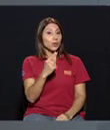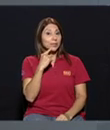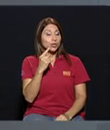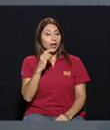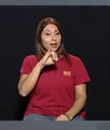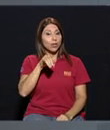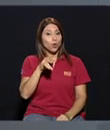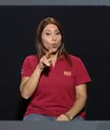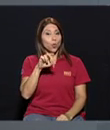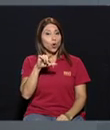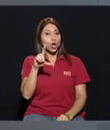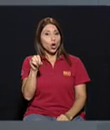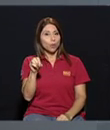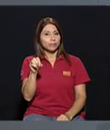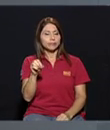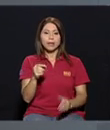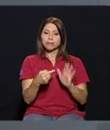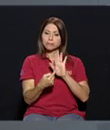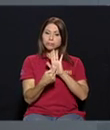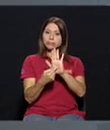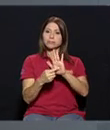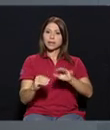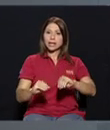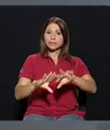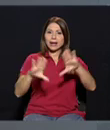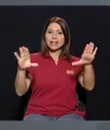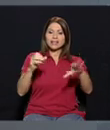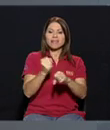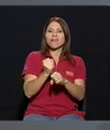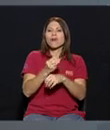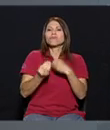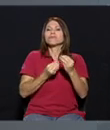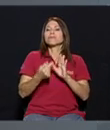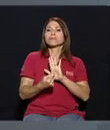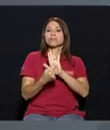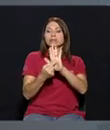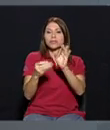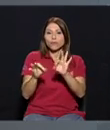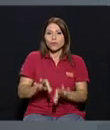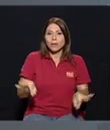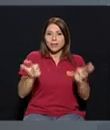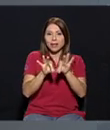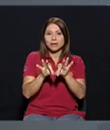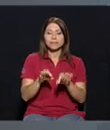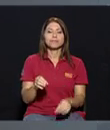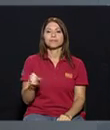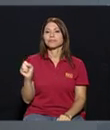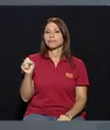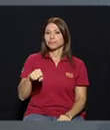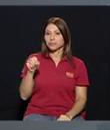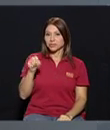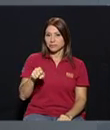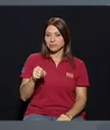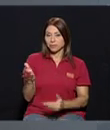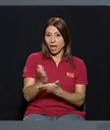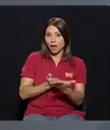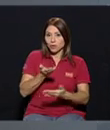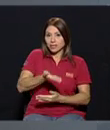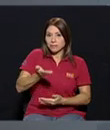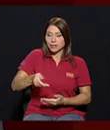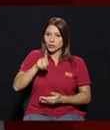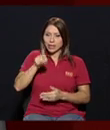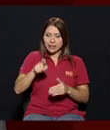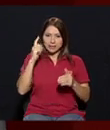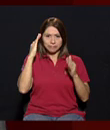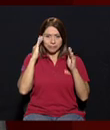Y en esto que mencionaba don Julio, la transparencia y la rendición de cuentas es fundamental. Sí, aquí hay varios aspectos que tomar